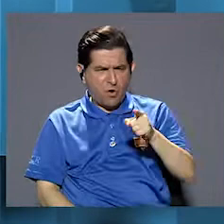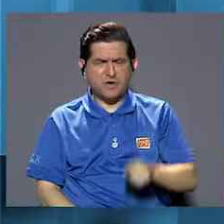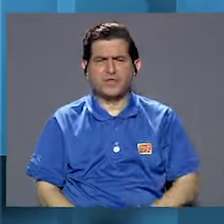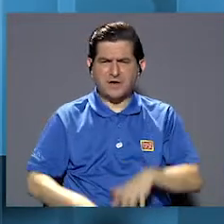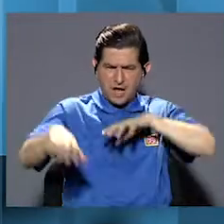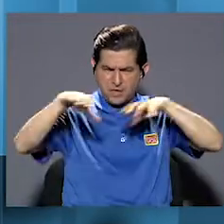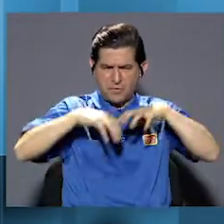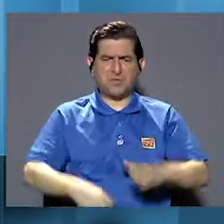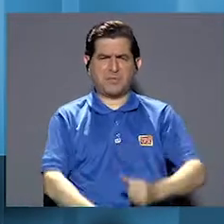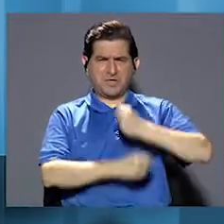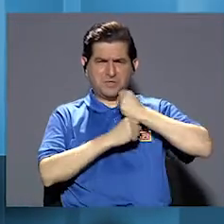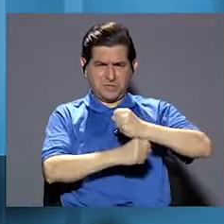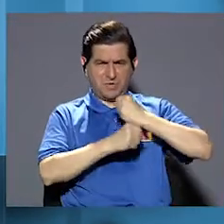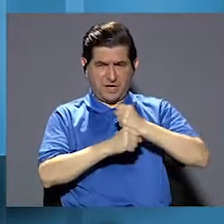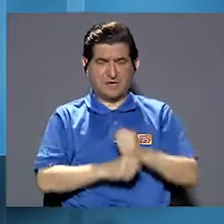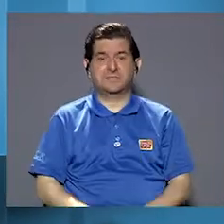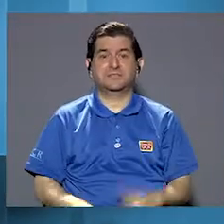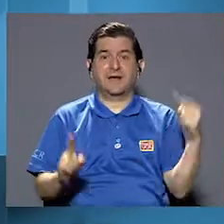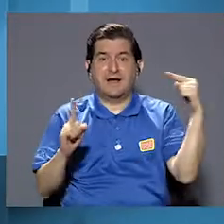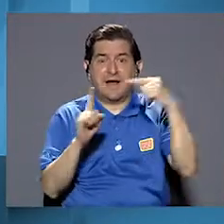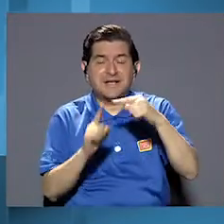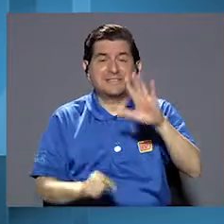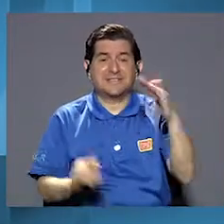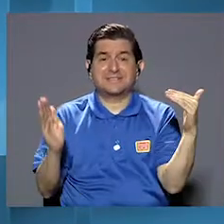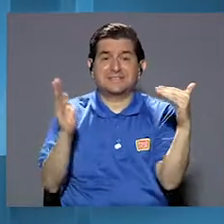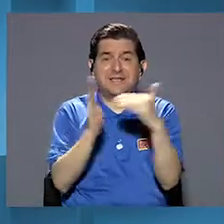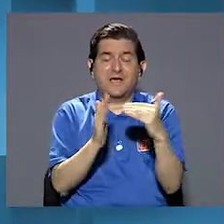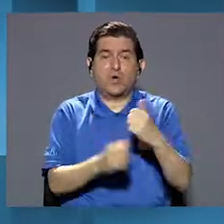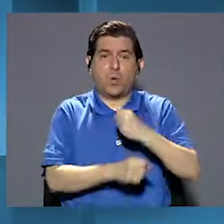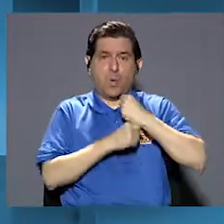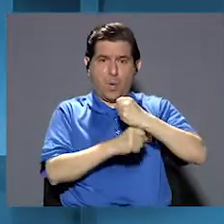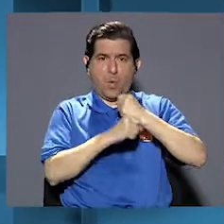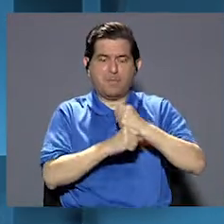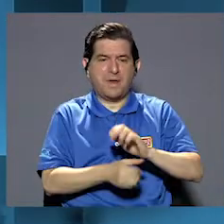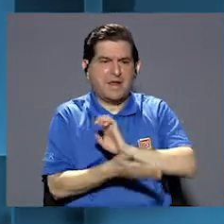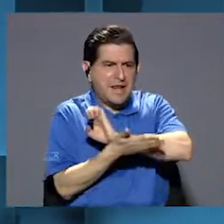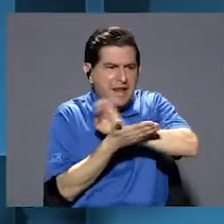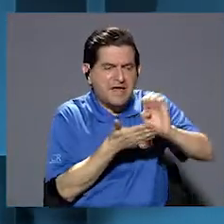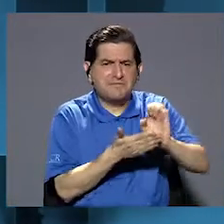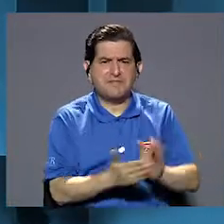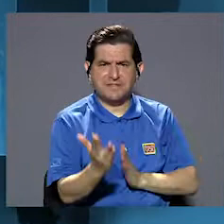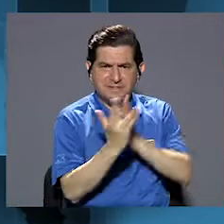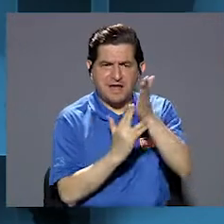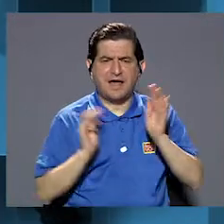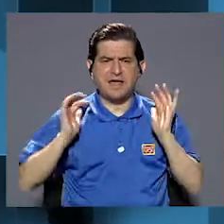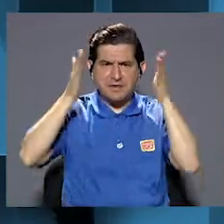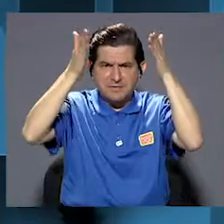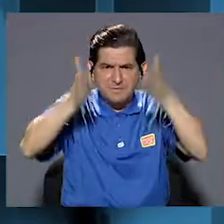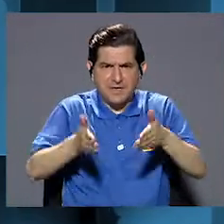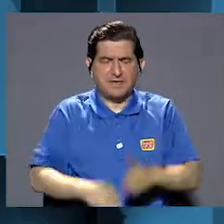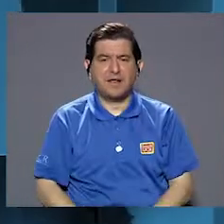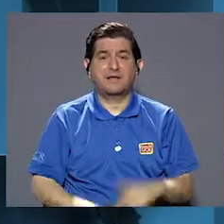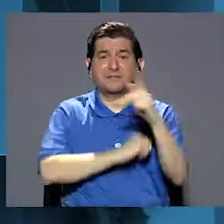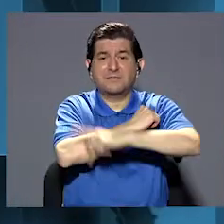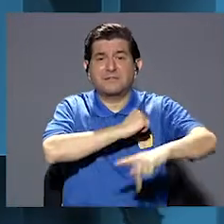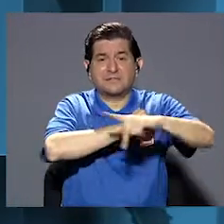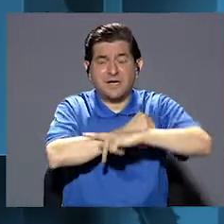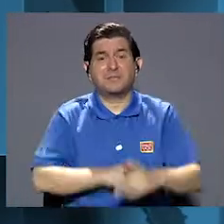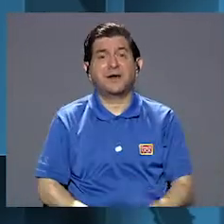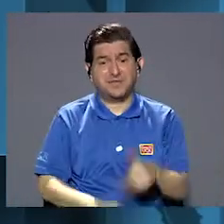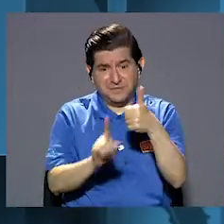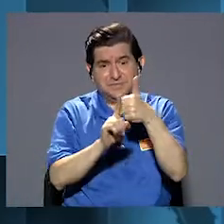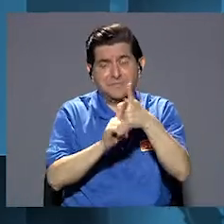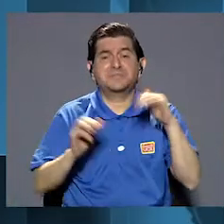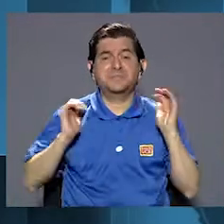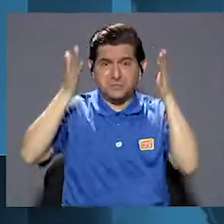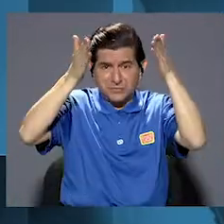la movilización de tropas del ejército y de más de 5.000 soldados para evitar la entrada de los migrantes a un país